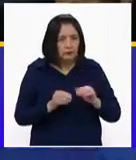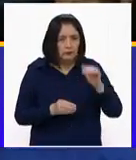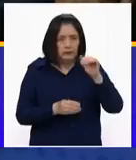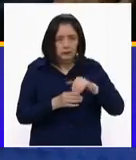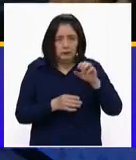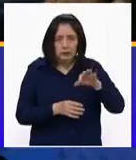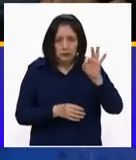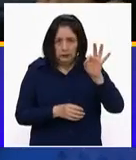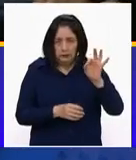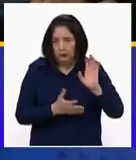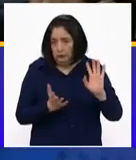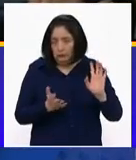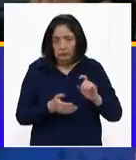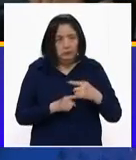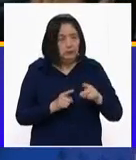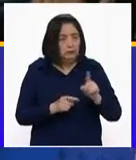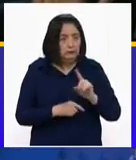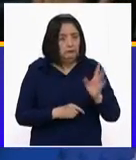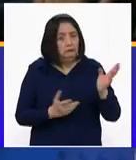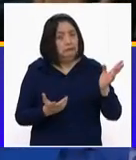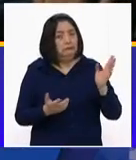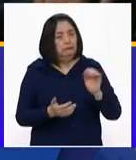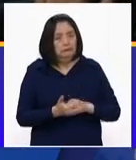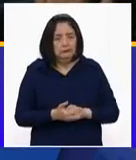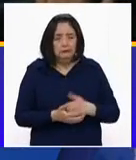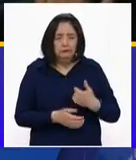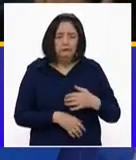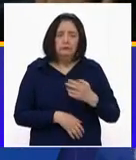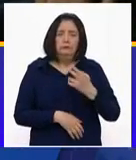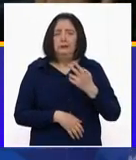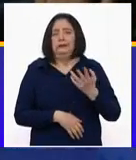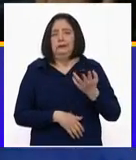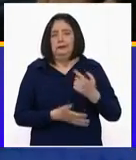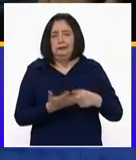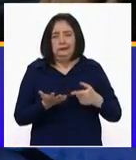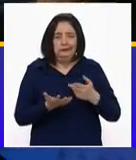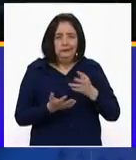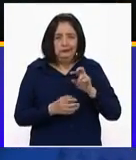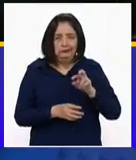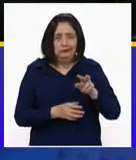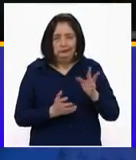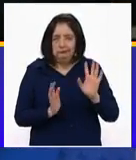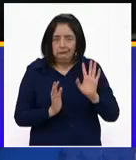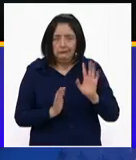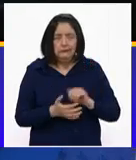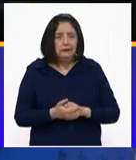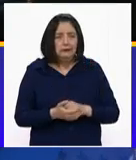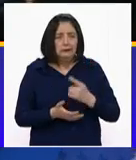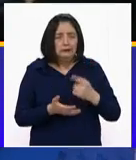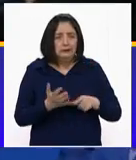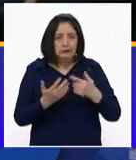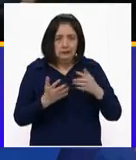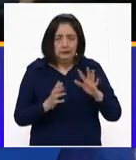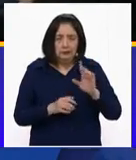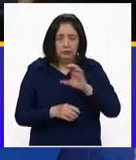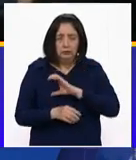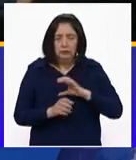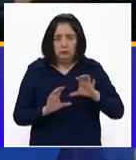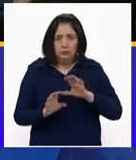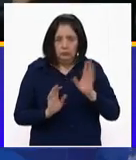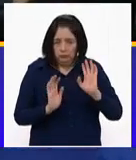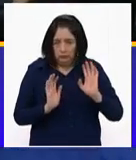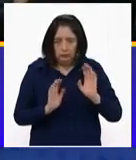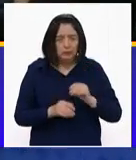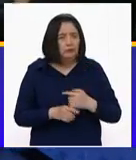él. Pero no, una circunstancia además que deja mucho que decir respecto de lo que ya es su conducta